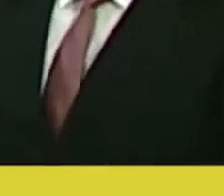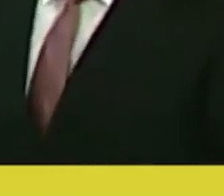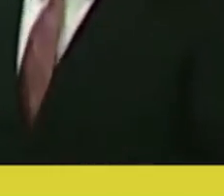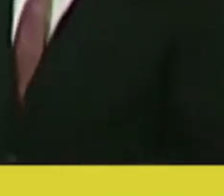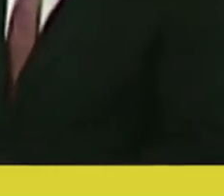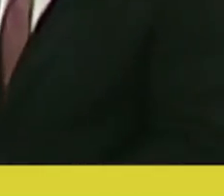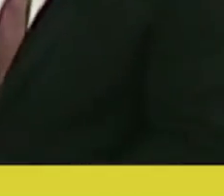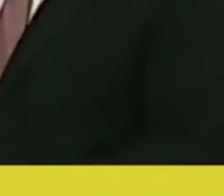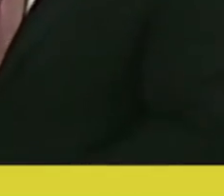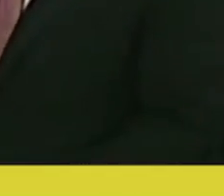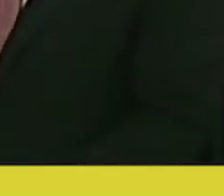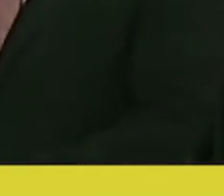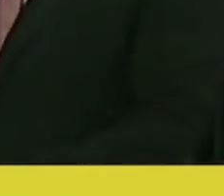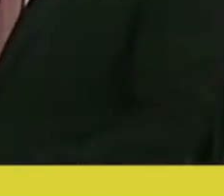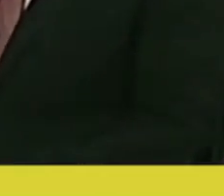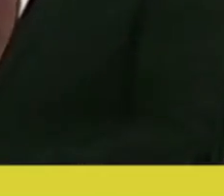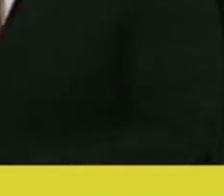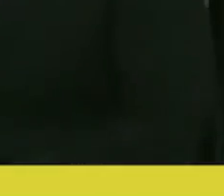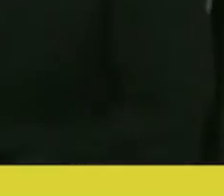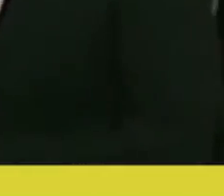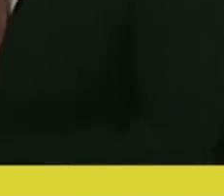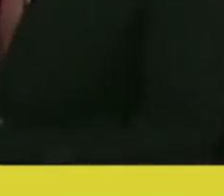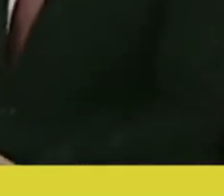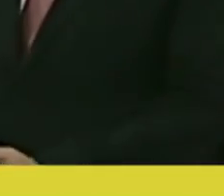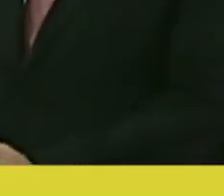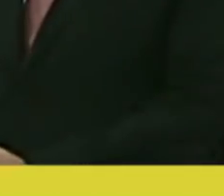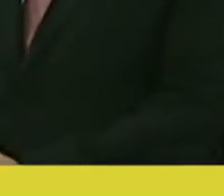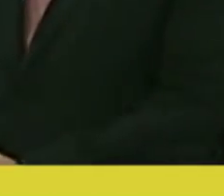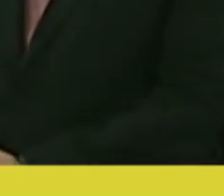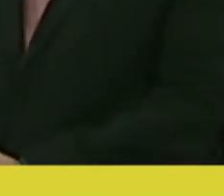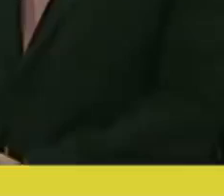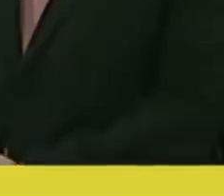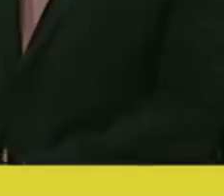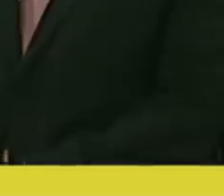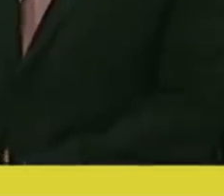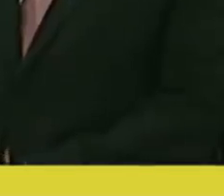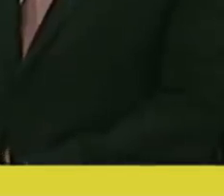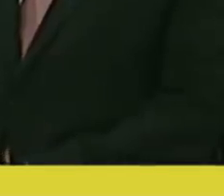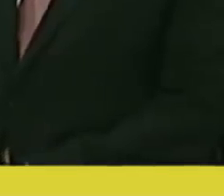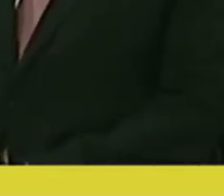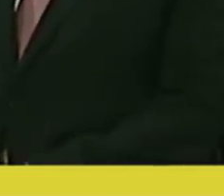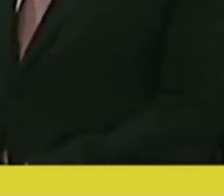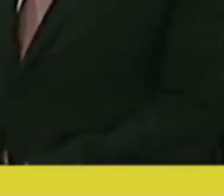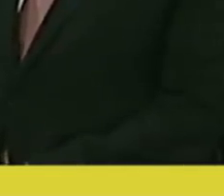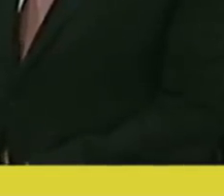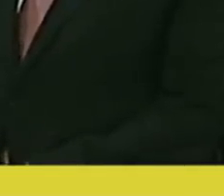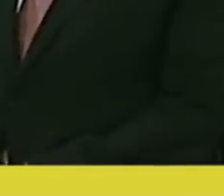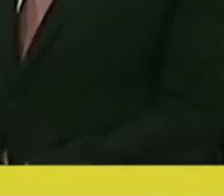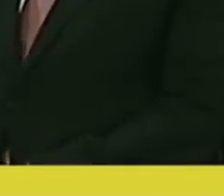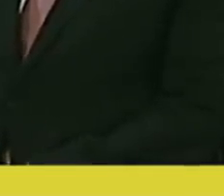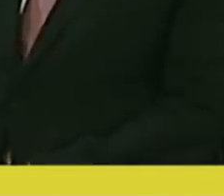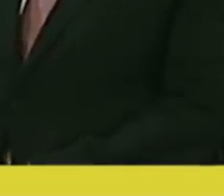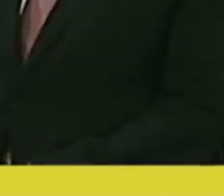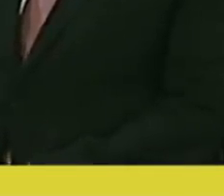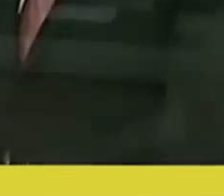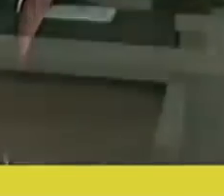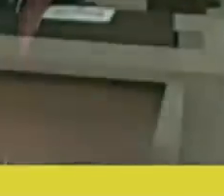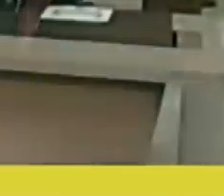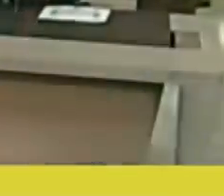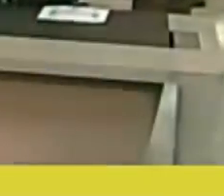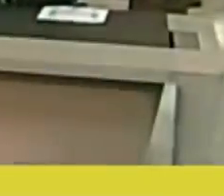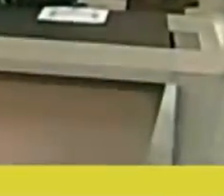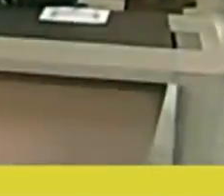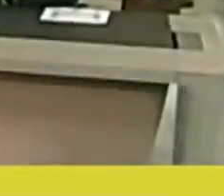palabras del ciudadano nicolás maduro moros presidente constitucional de la república bolivariana de